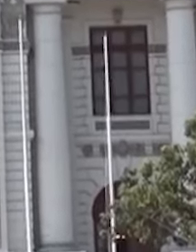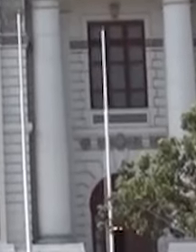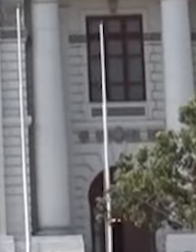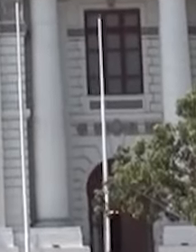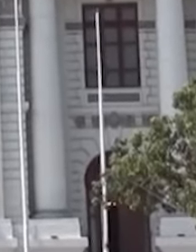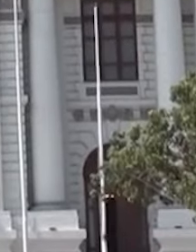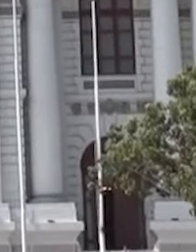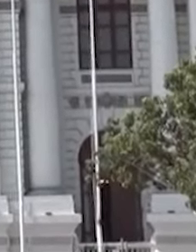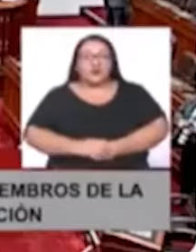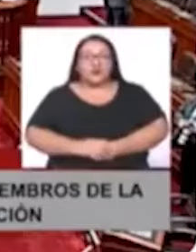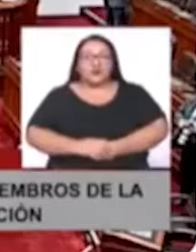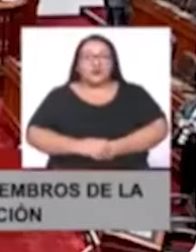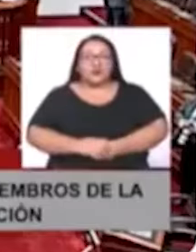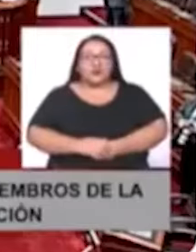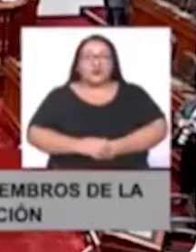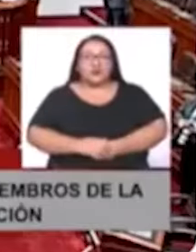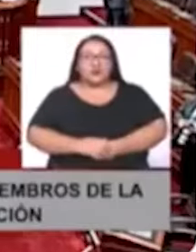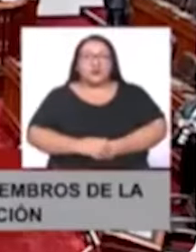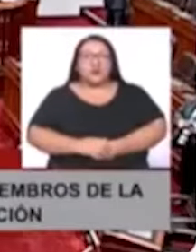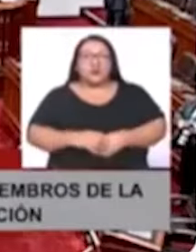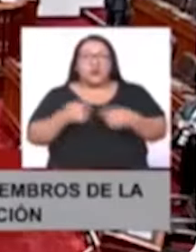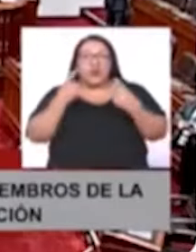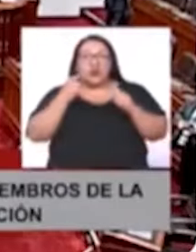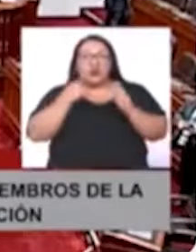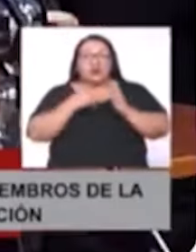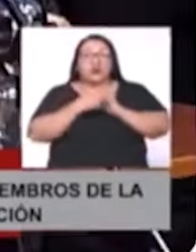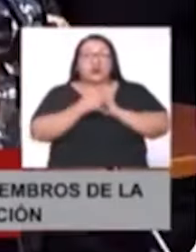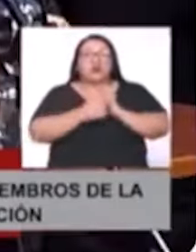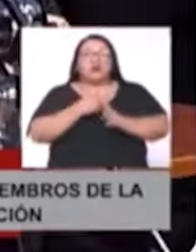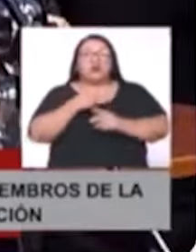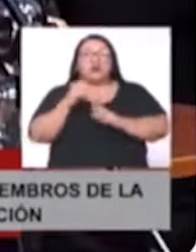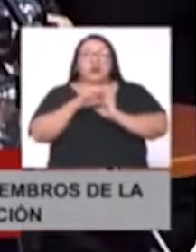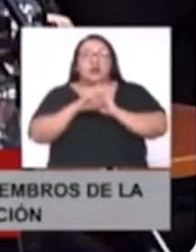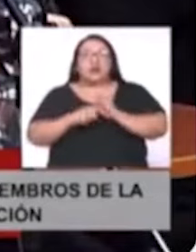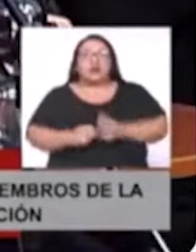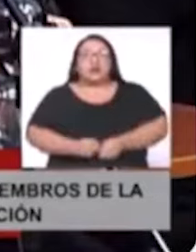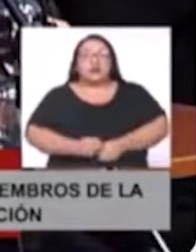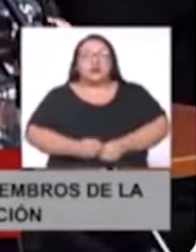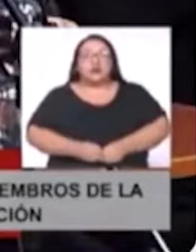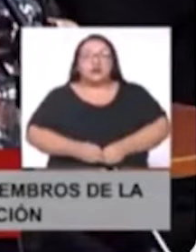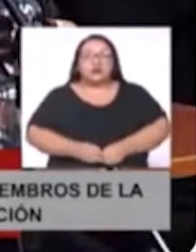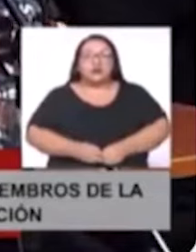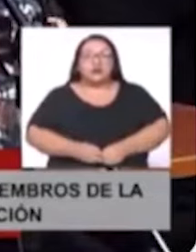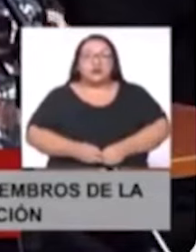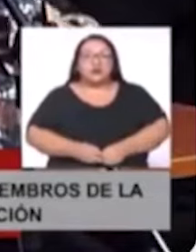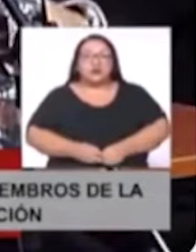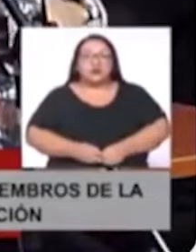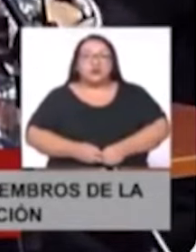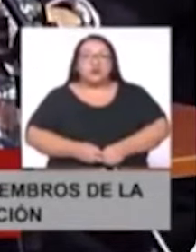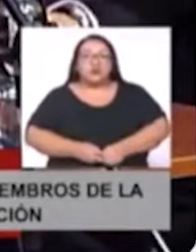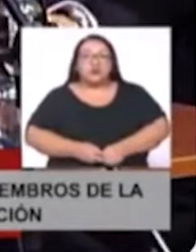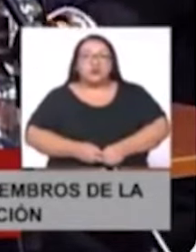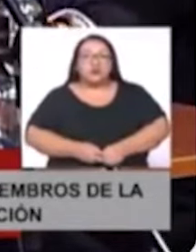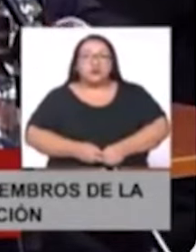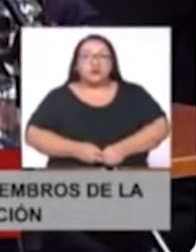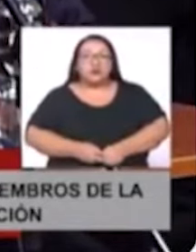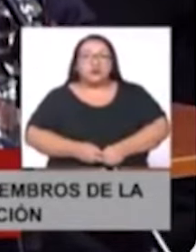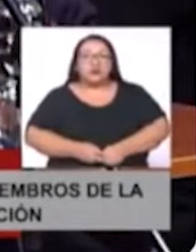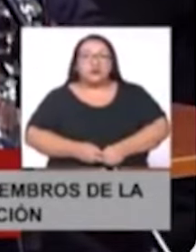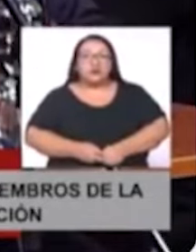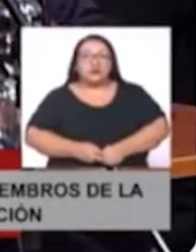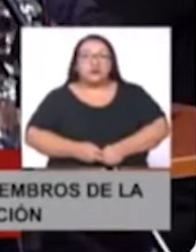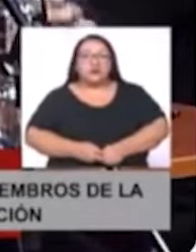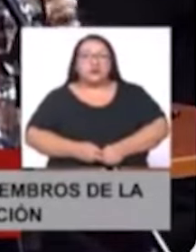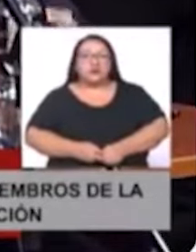la Junta y la Comisión Especial que tendrá que rearmarse para analizar cada uno de estos casos, ¿no? Una situación